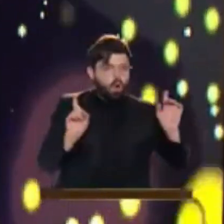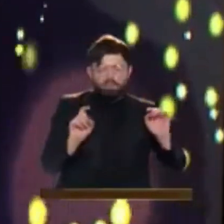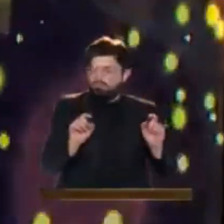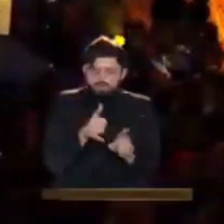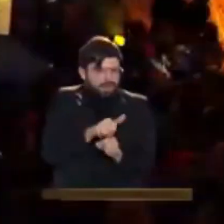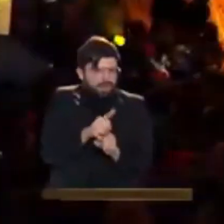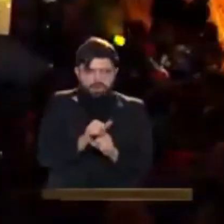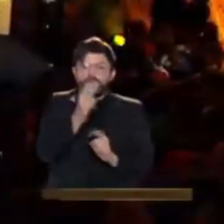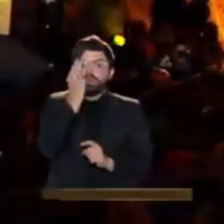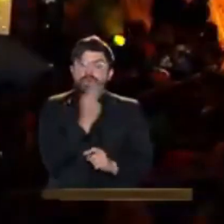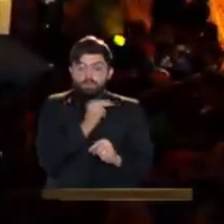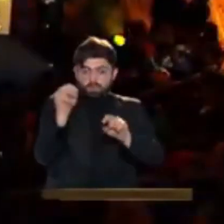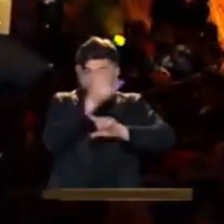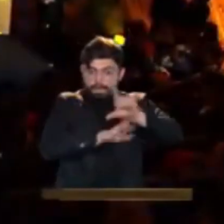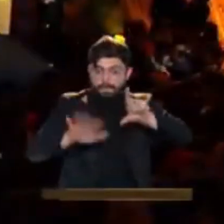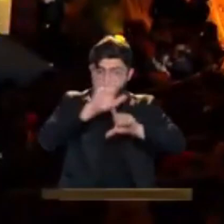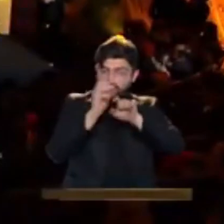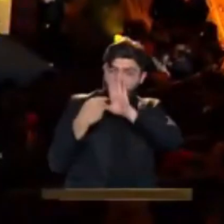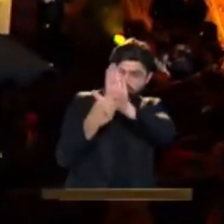conocerlos en el siguiente video.